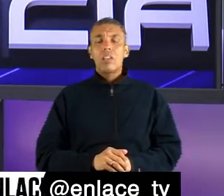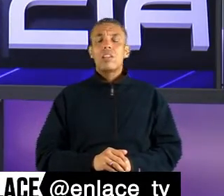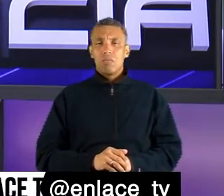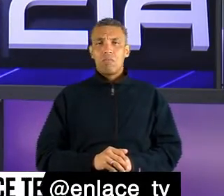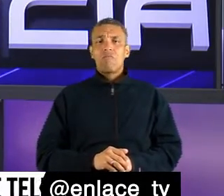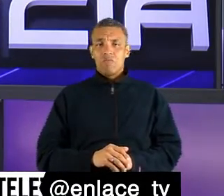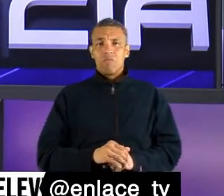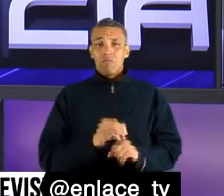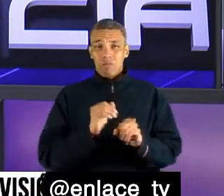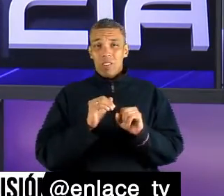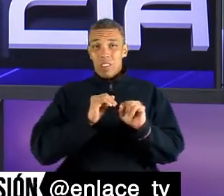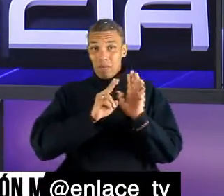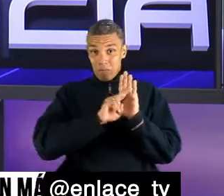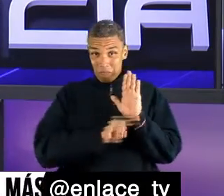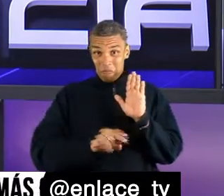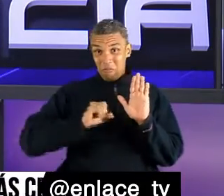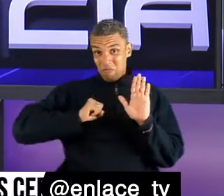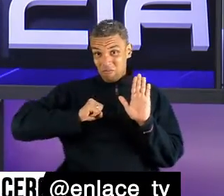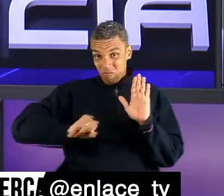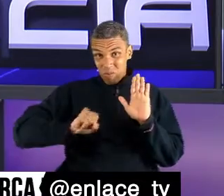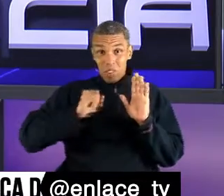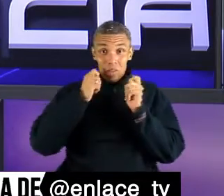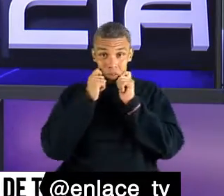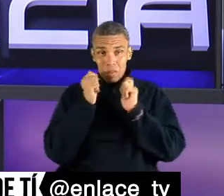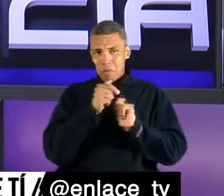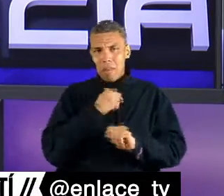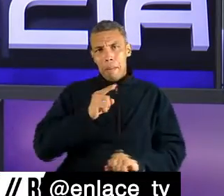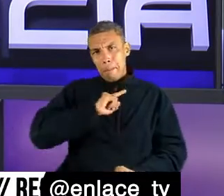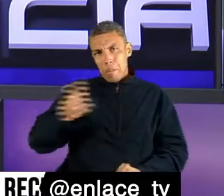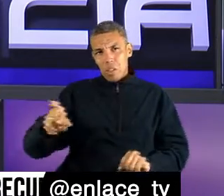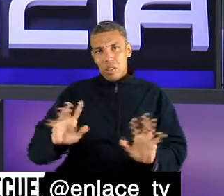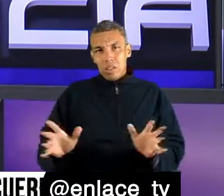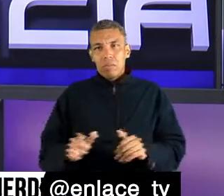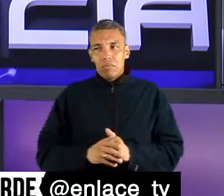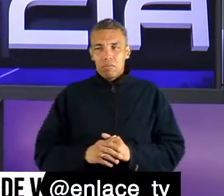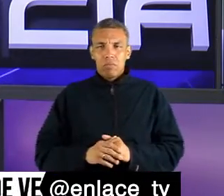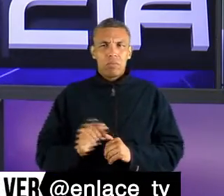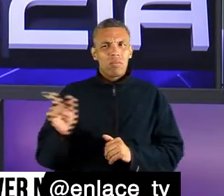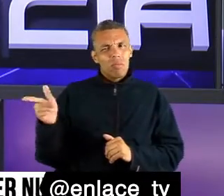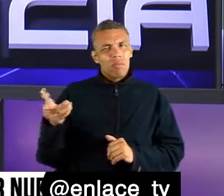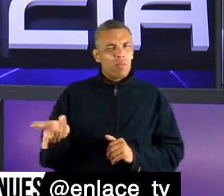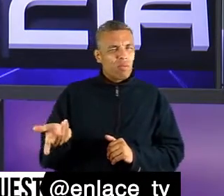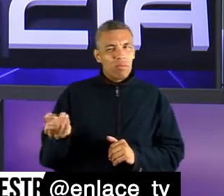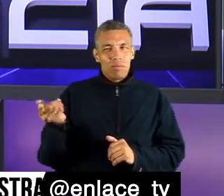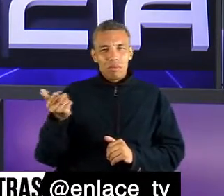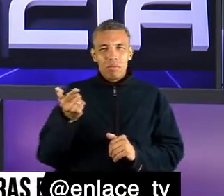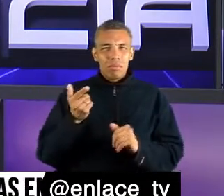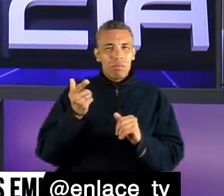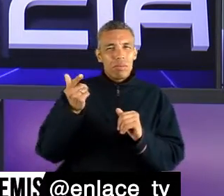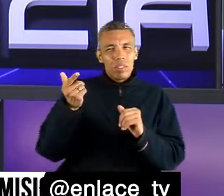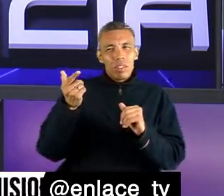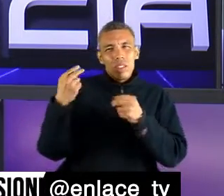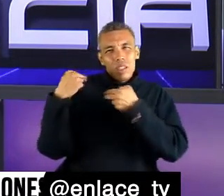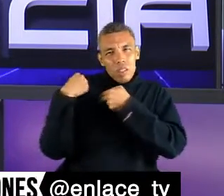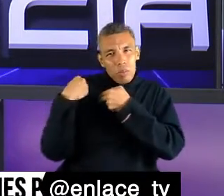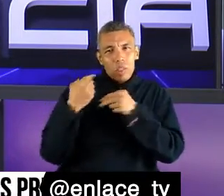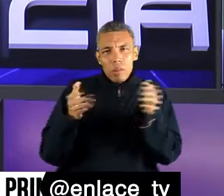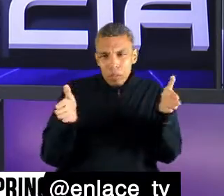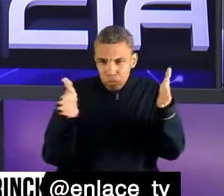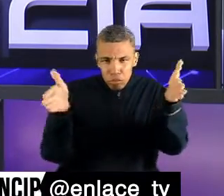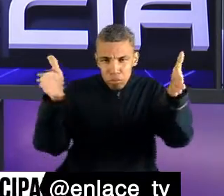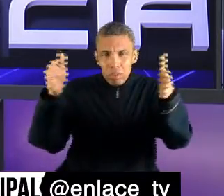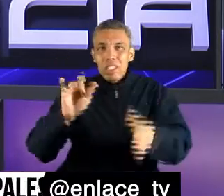Estaremos atentos al caso de este ciudadano y buscaremos una pronta respuesta por parte de los responsables de la Vía Yuma. Esta